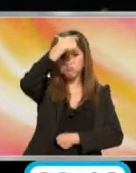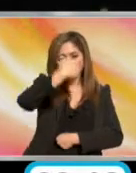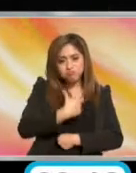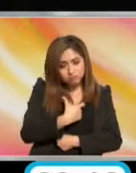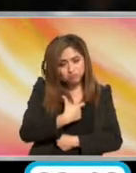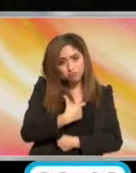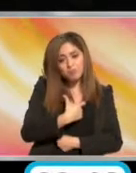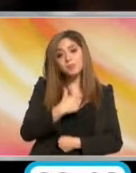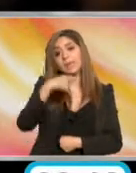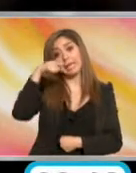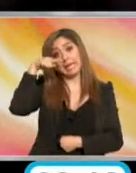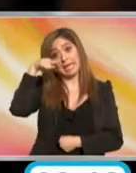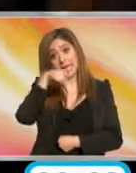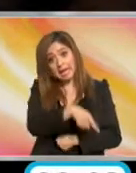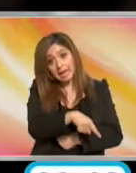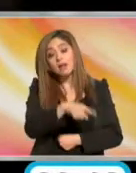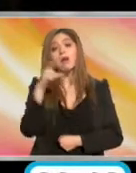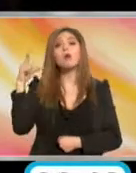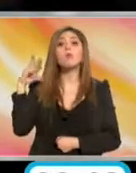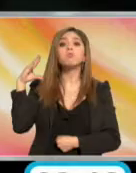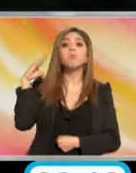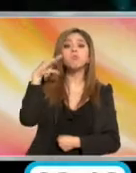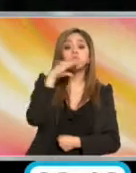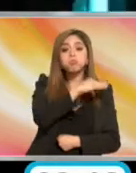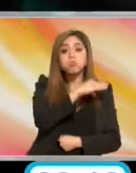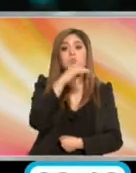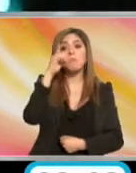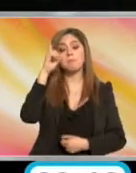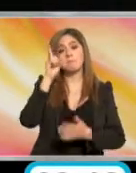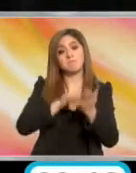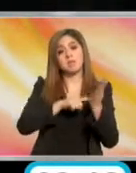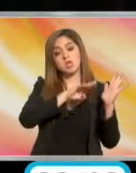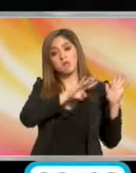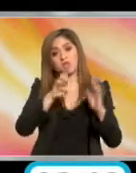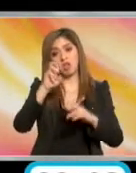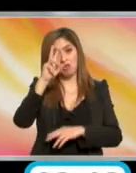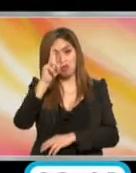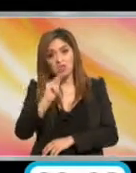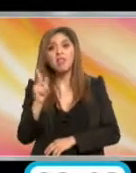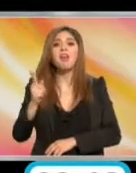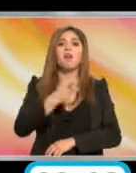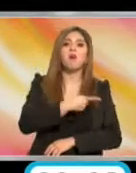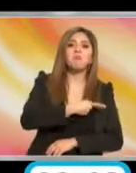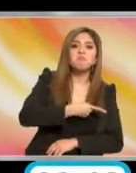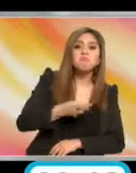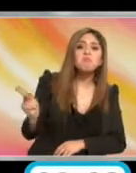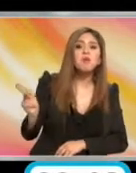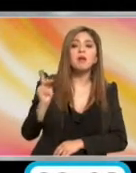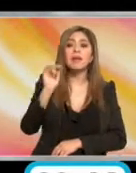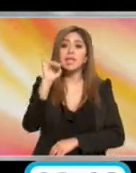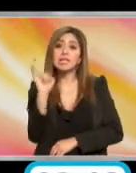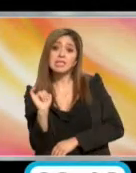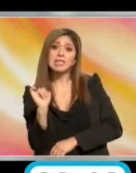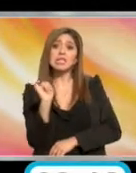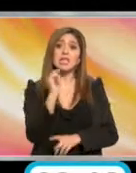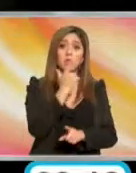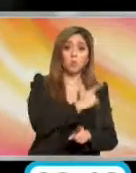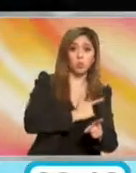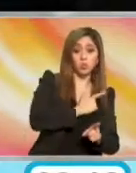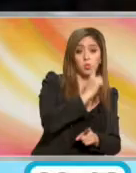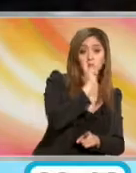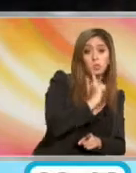hecho de que él sea afroamericano en los 80, pobre, y además está explorando su homosexualidad a partir de